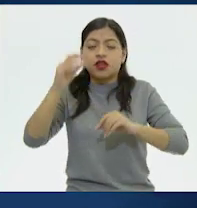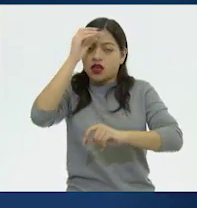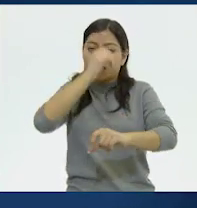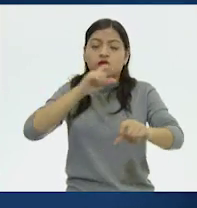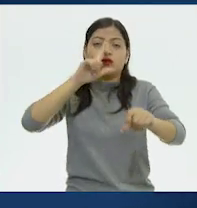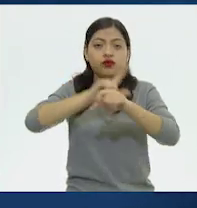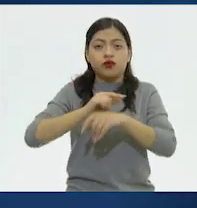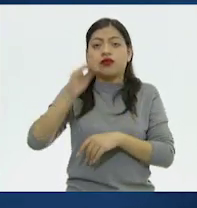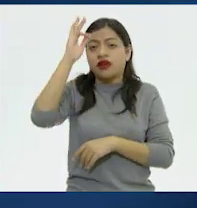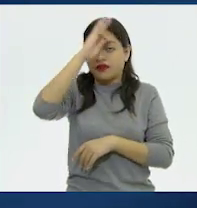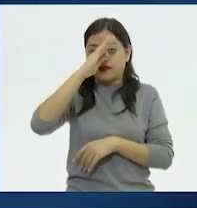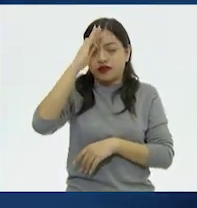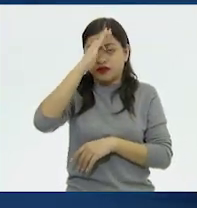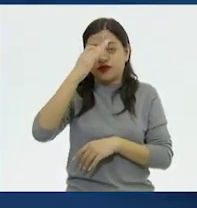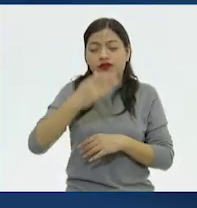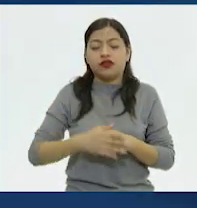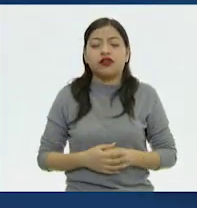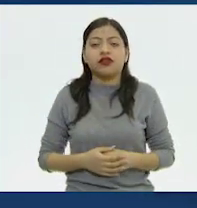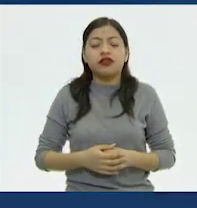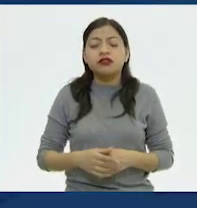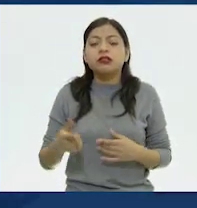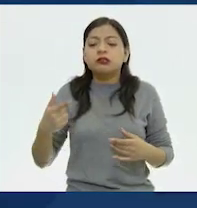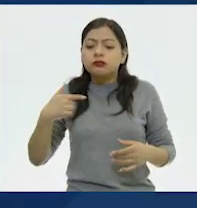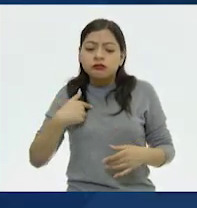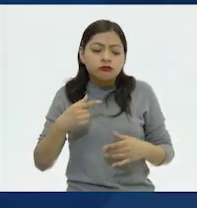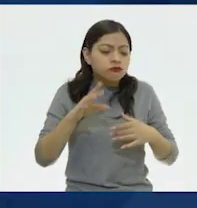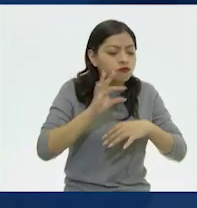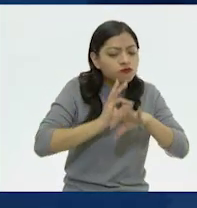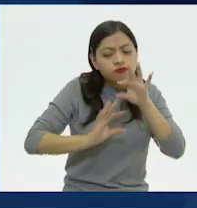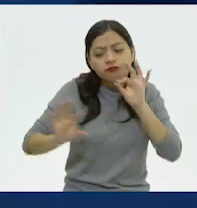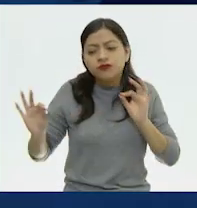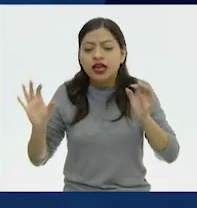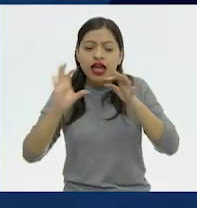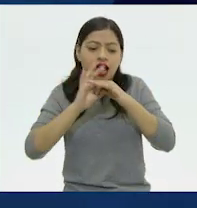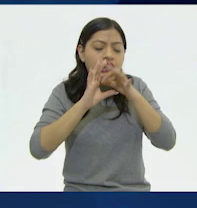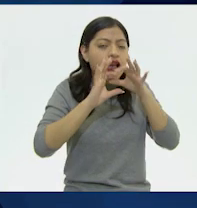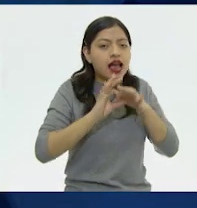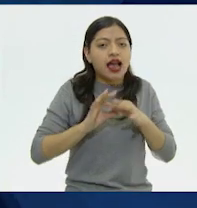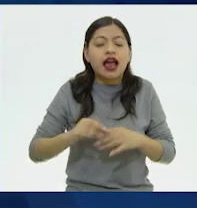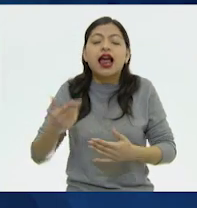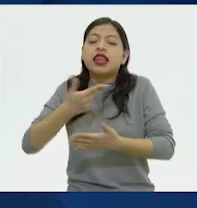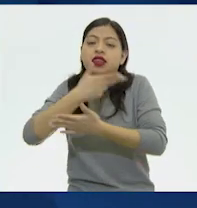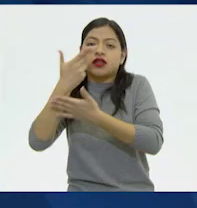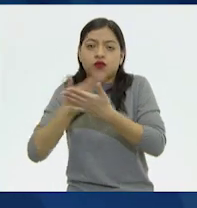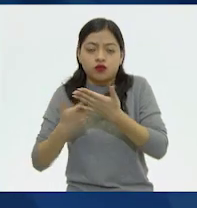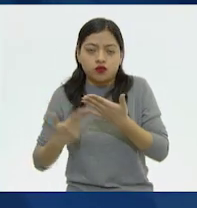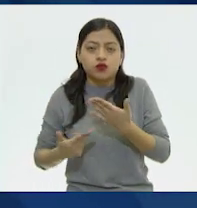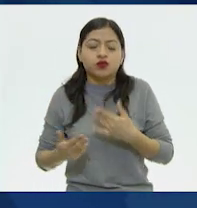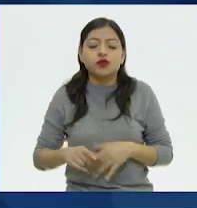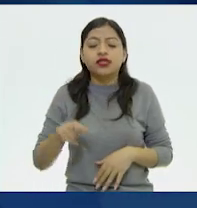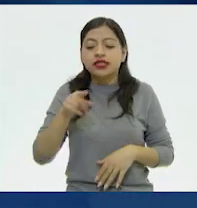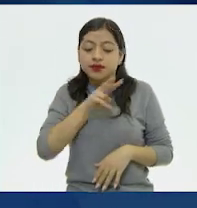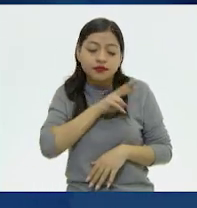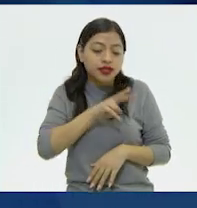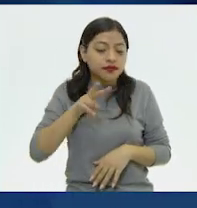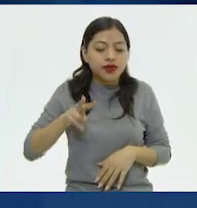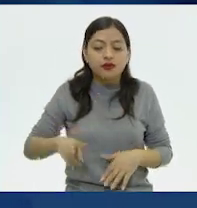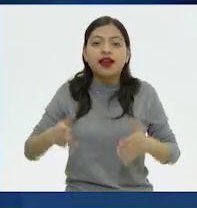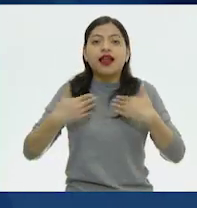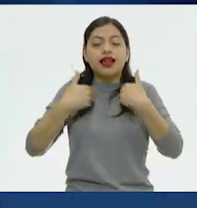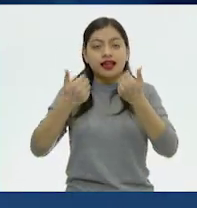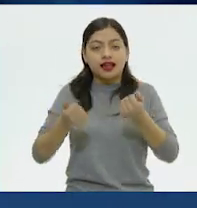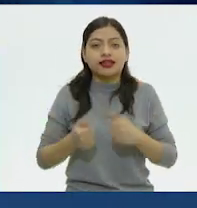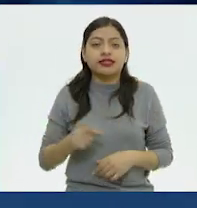la filosofía, y cómo fui enlazando las ideas, por una parte con unos dibujos, y cómo eso me permitió poner ahí,